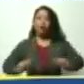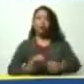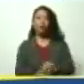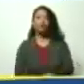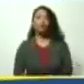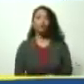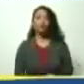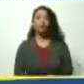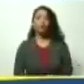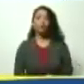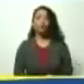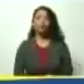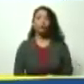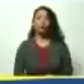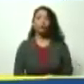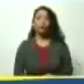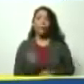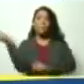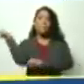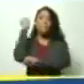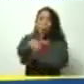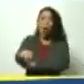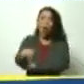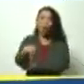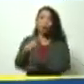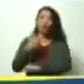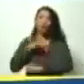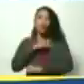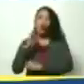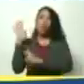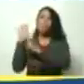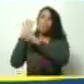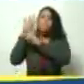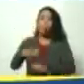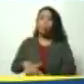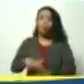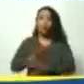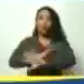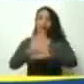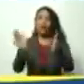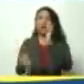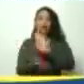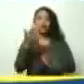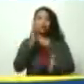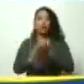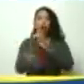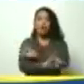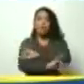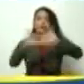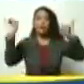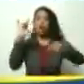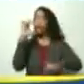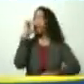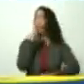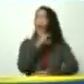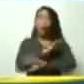lo derrotamos lo aplastamos se acabó no existe